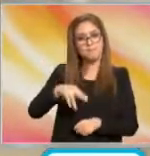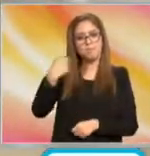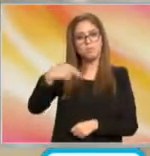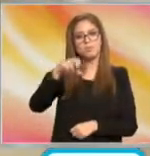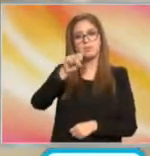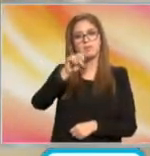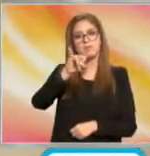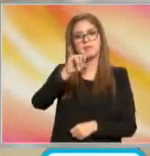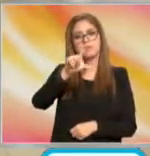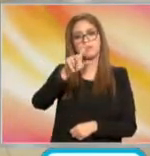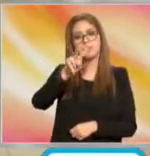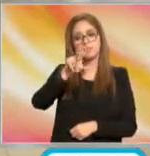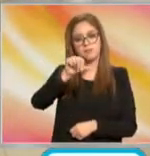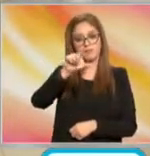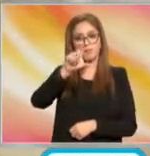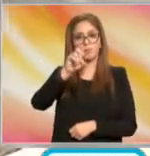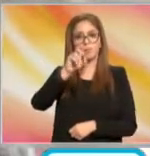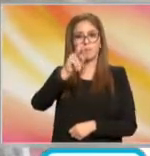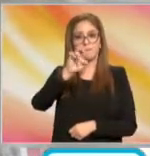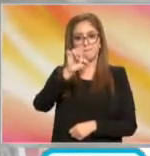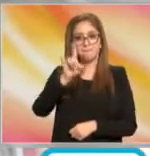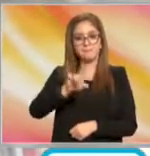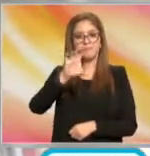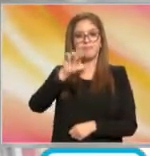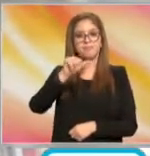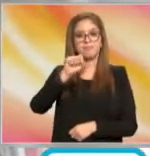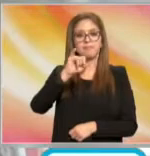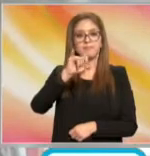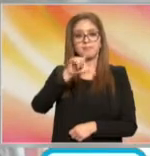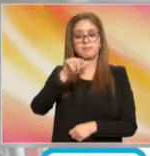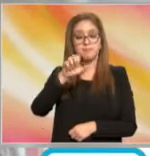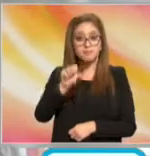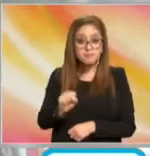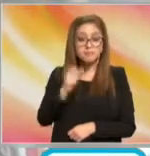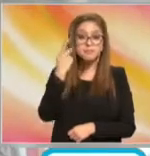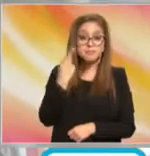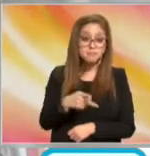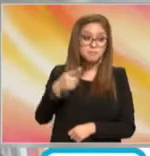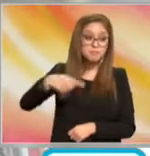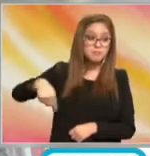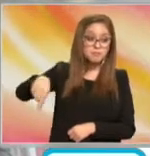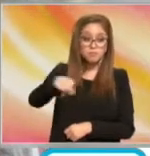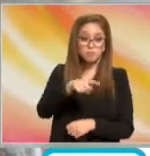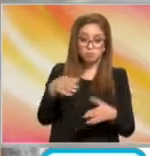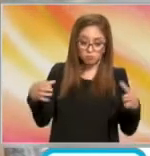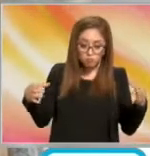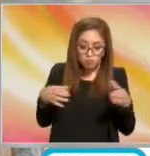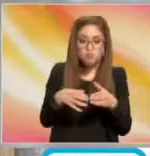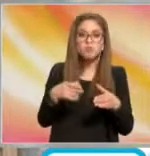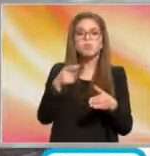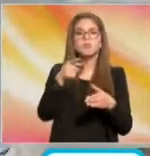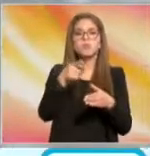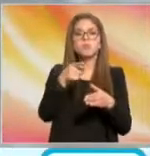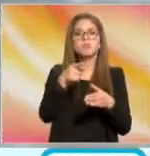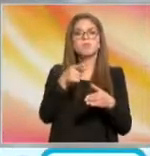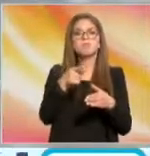López Casillas. Pero realmente es un pequeño núcleo dentro de